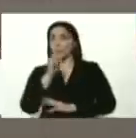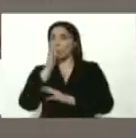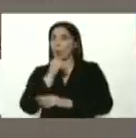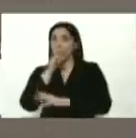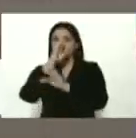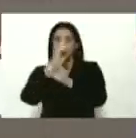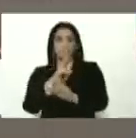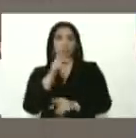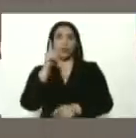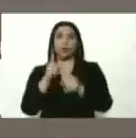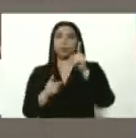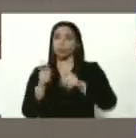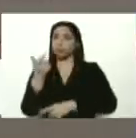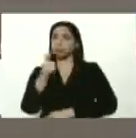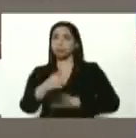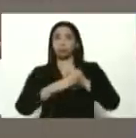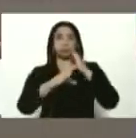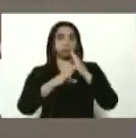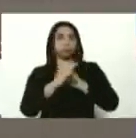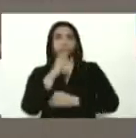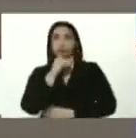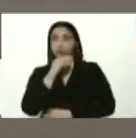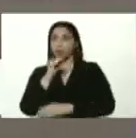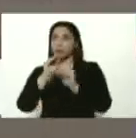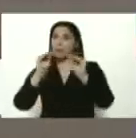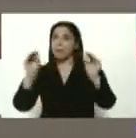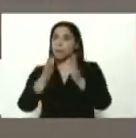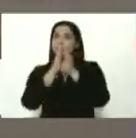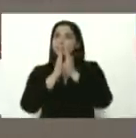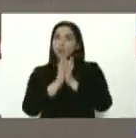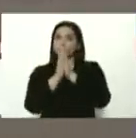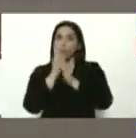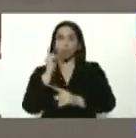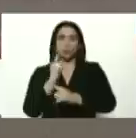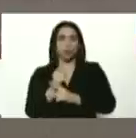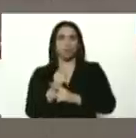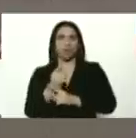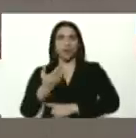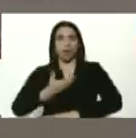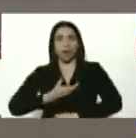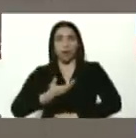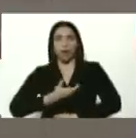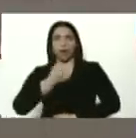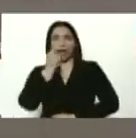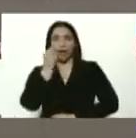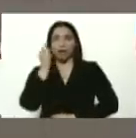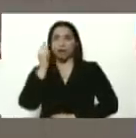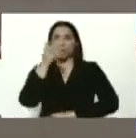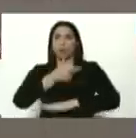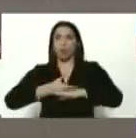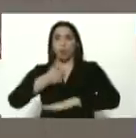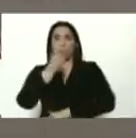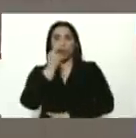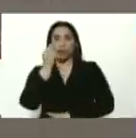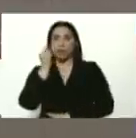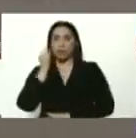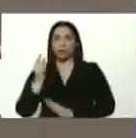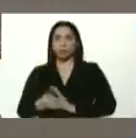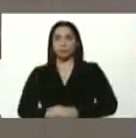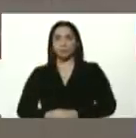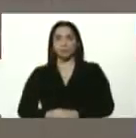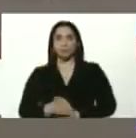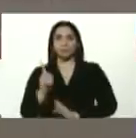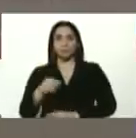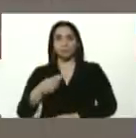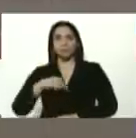en algunas unidades de transporte público superficial. Hacemos un llamado entonces a los alcaldes, a los gobernadores y a nuestros